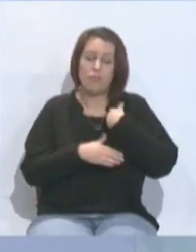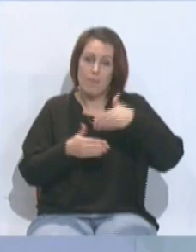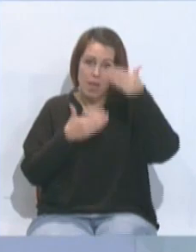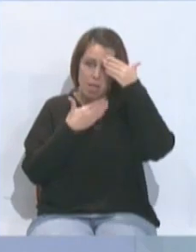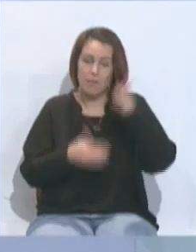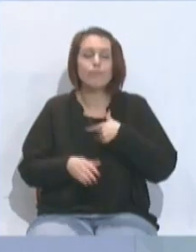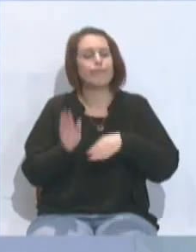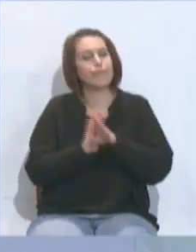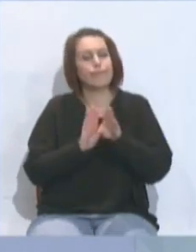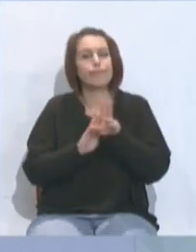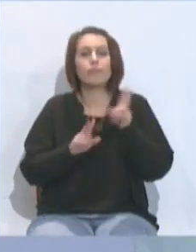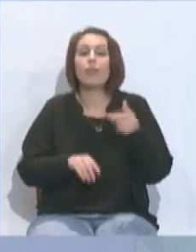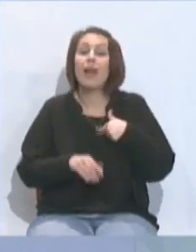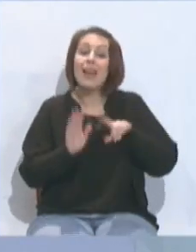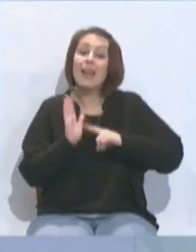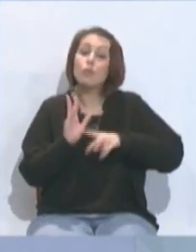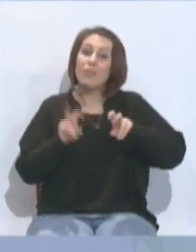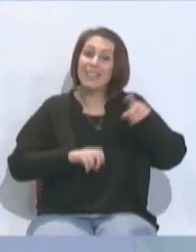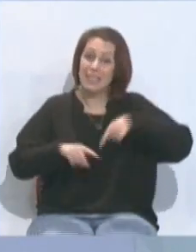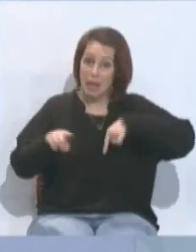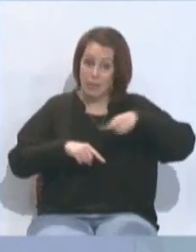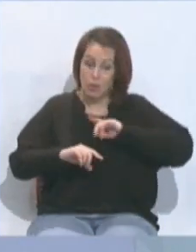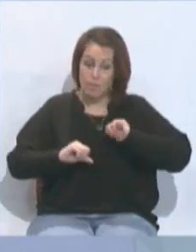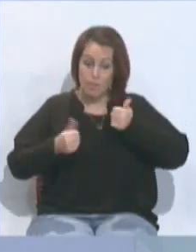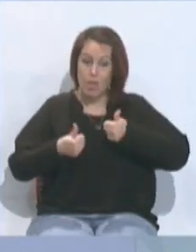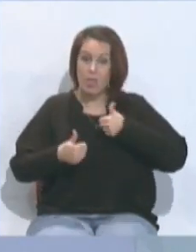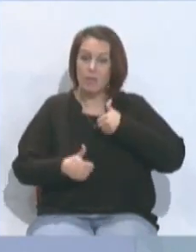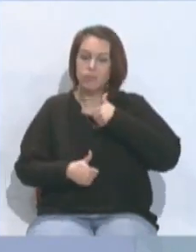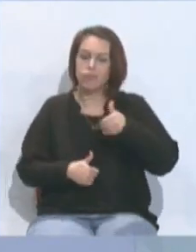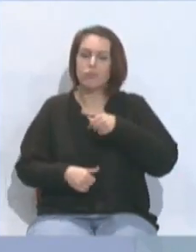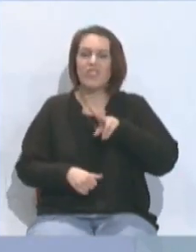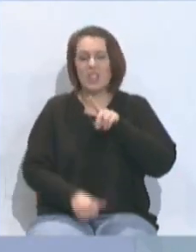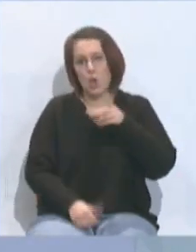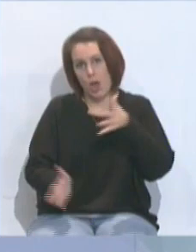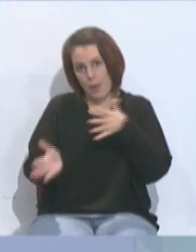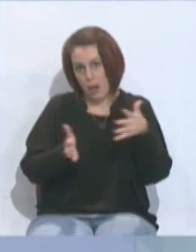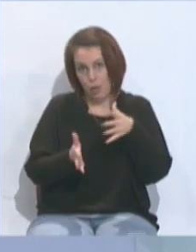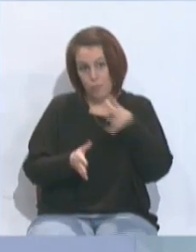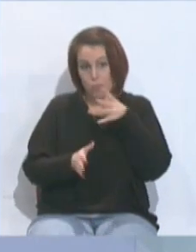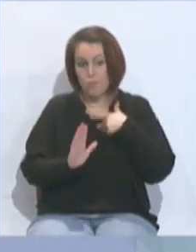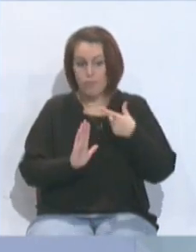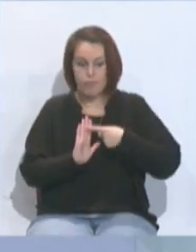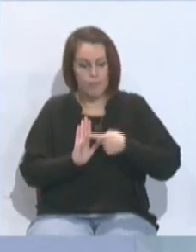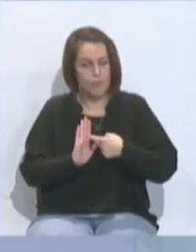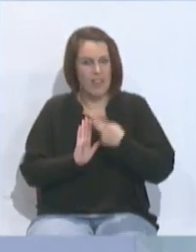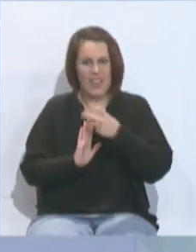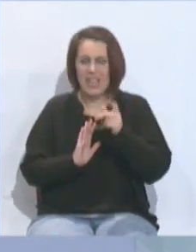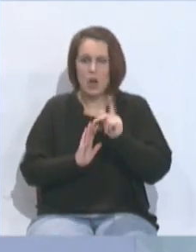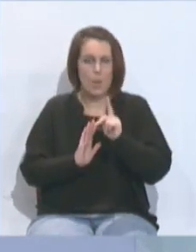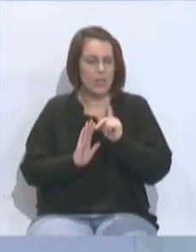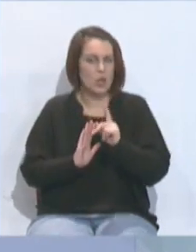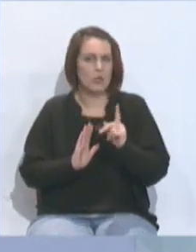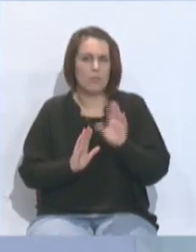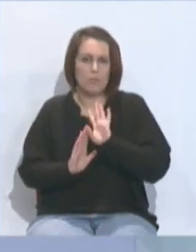magrebí. Continuamos. La nueva ley de tráfico entrará en vigor el próximo 21 de marzo con la eliminación de los 20 kilómetros por